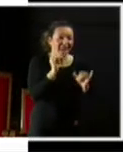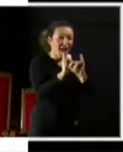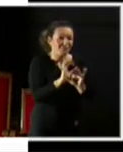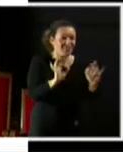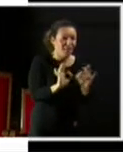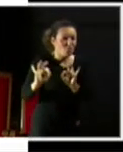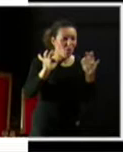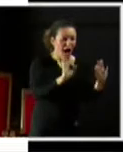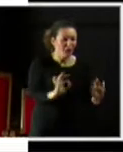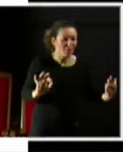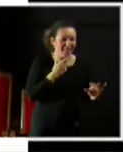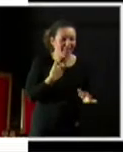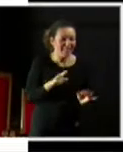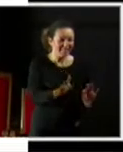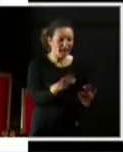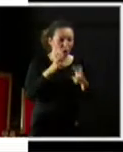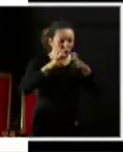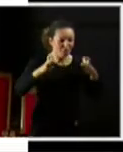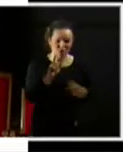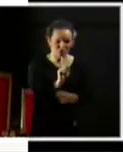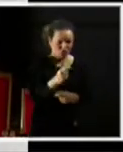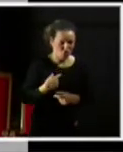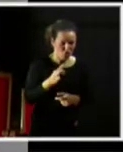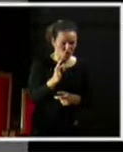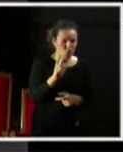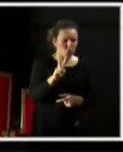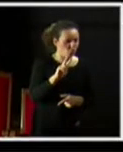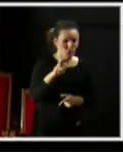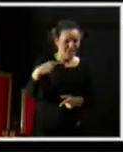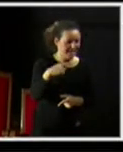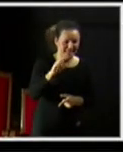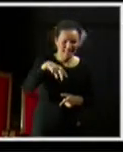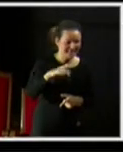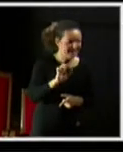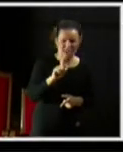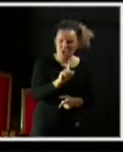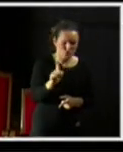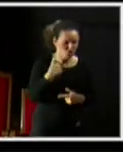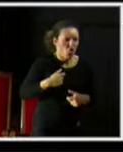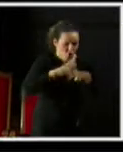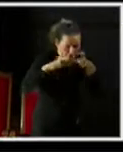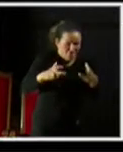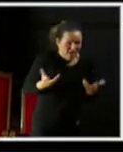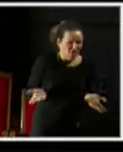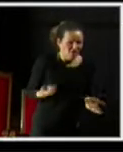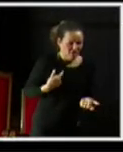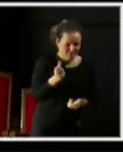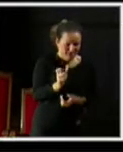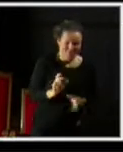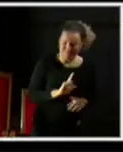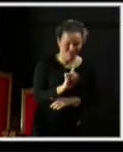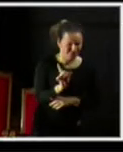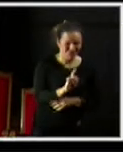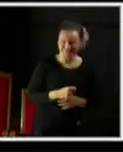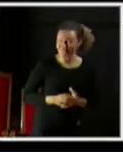digan que yo te apuesto más gorditos no yo estoy turgente perdona vale entonces teniendo en cuenta todo esto vamos a los peces qué es lo que